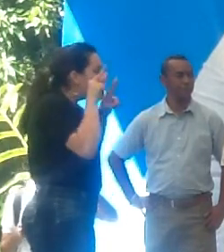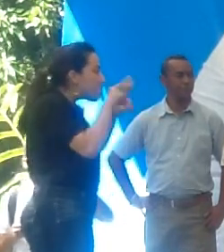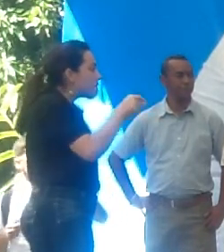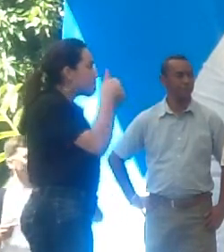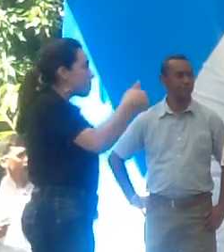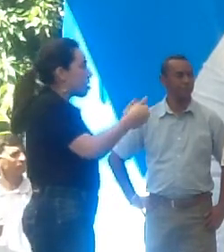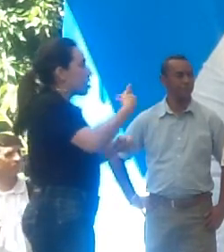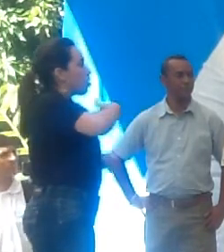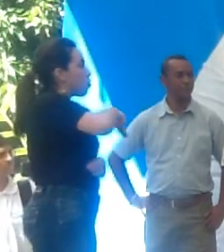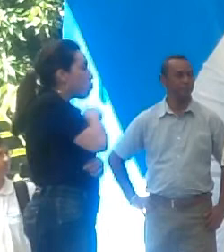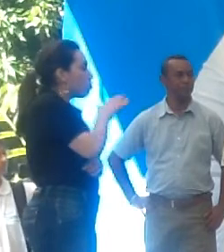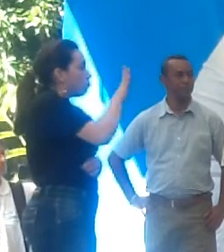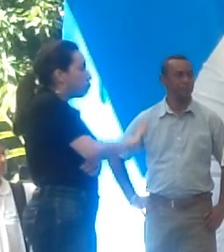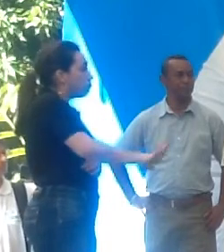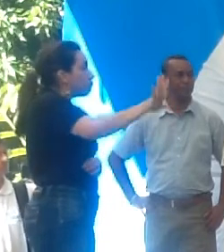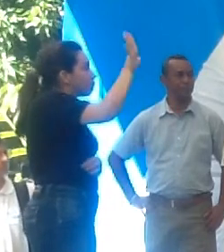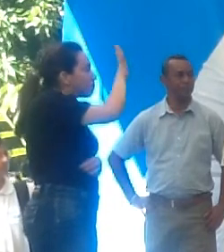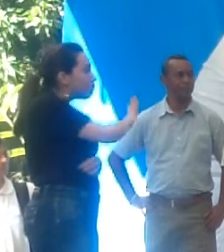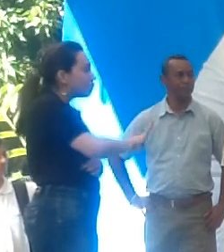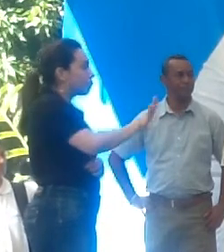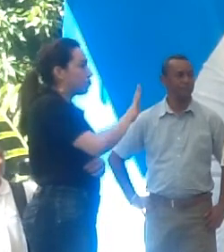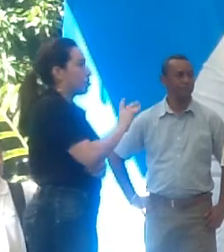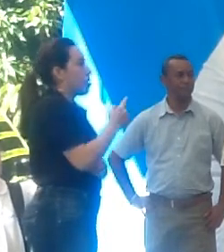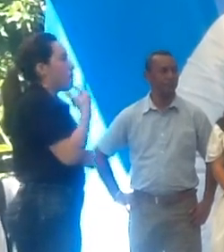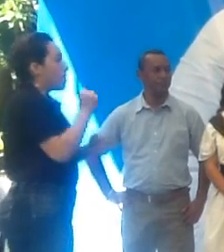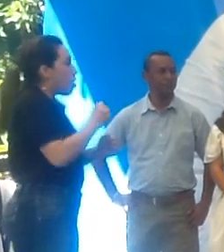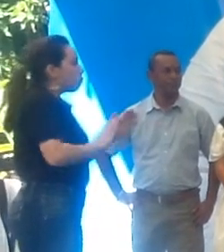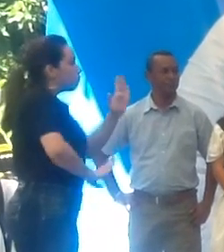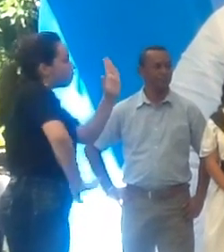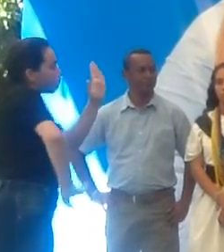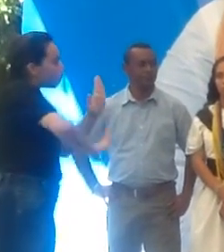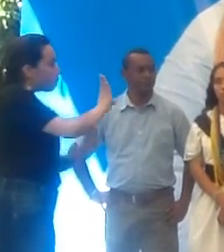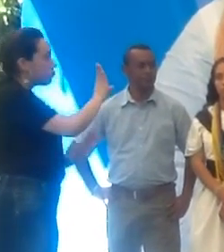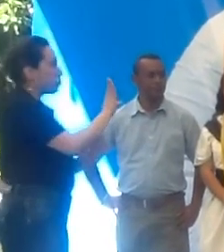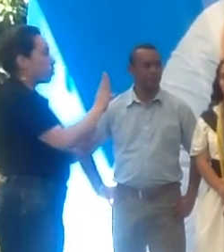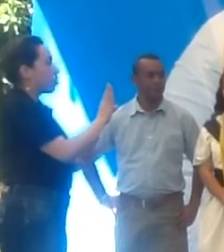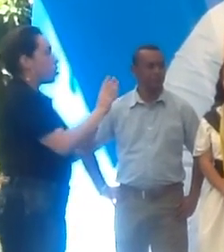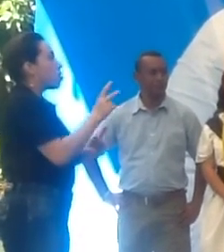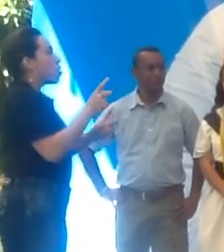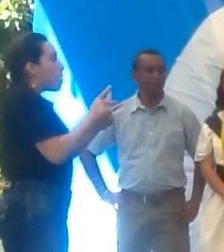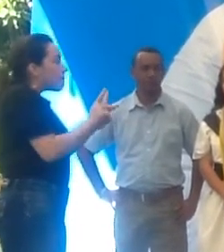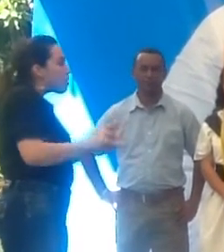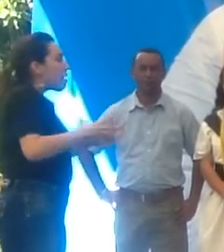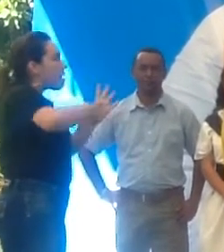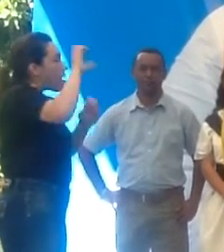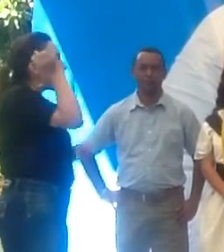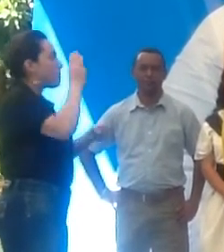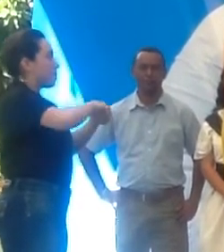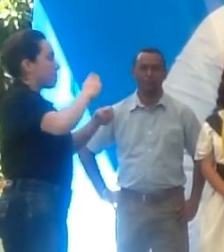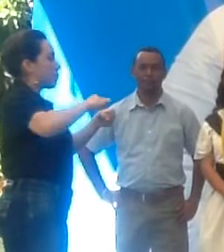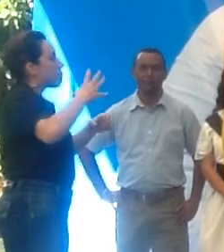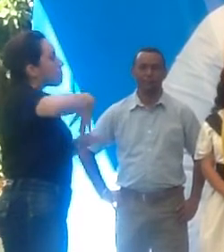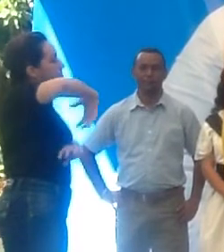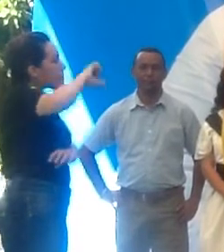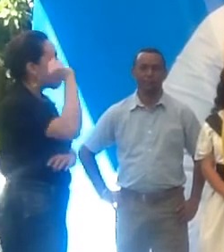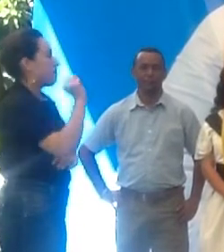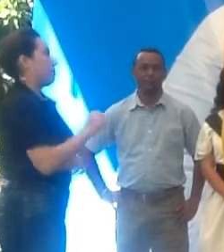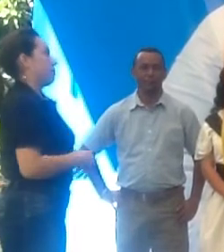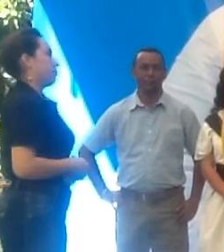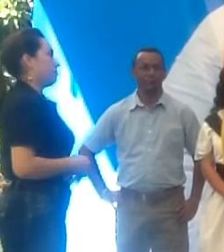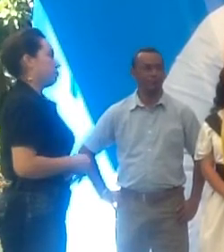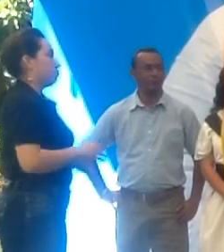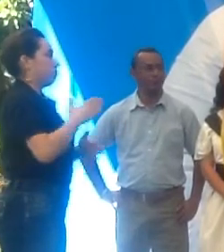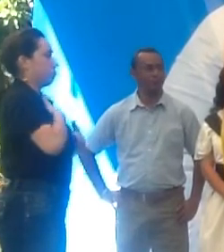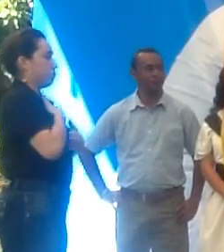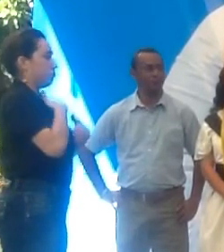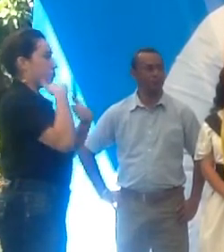territorio para que el departamento avance, para que nuestra gente gane, para que el Magdalena gane. Un